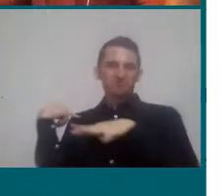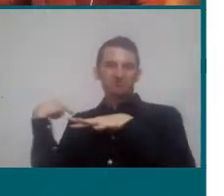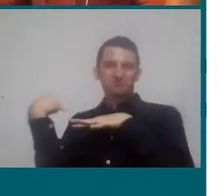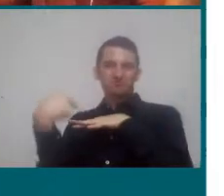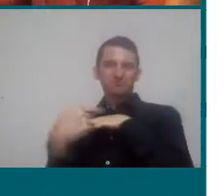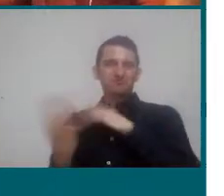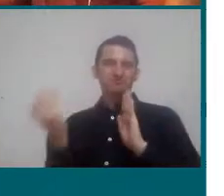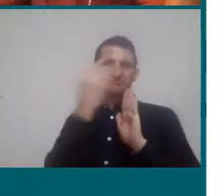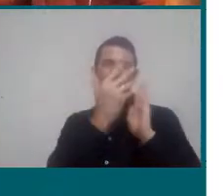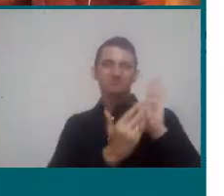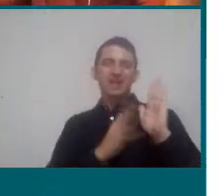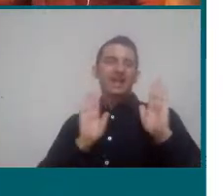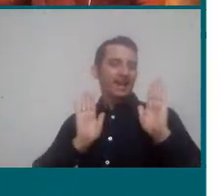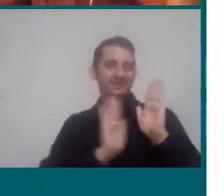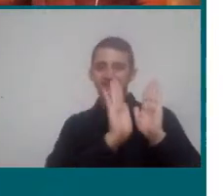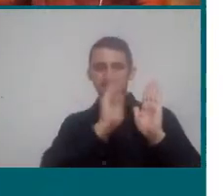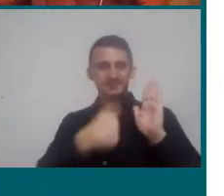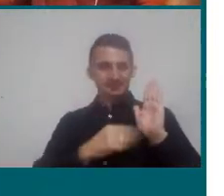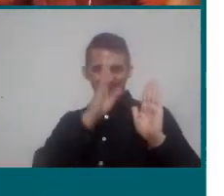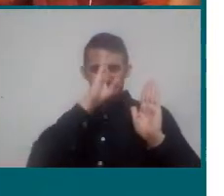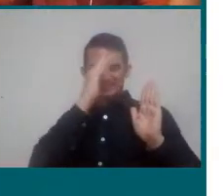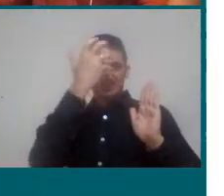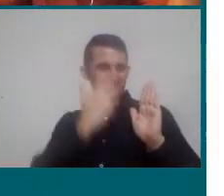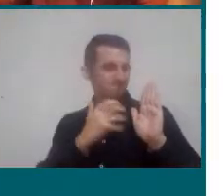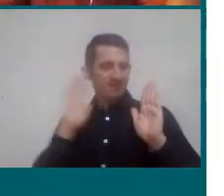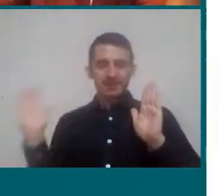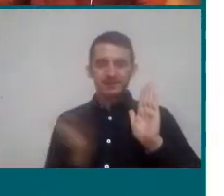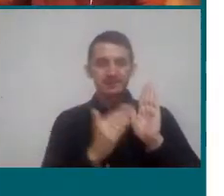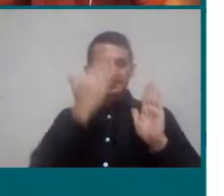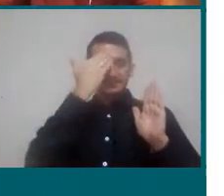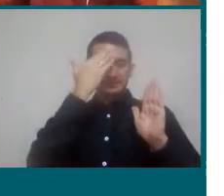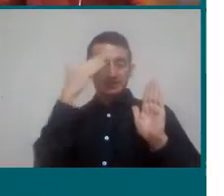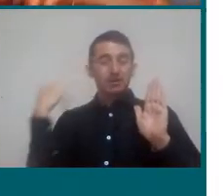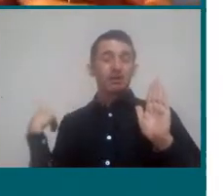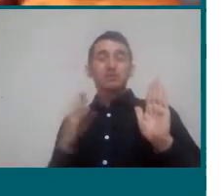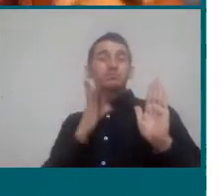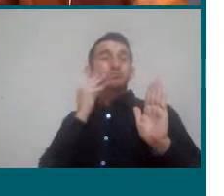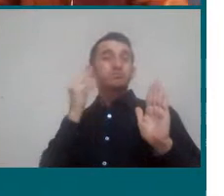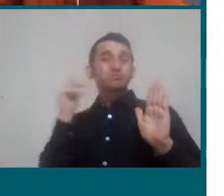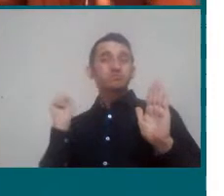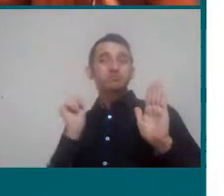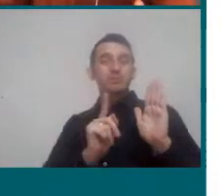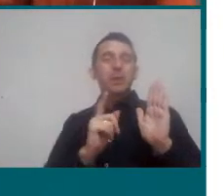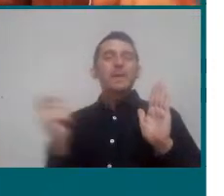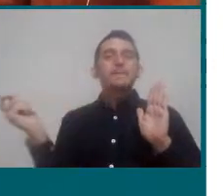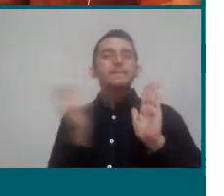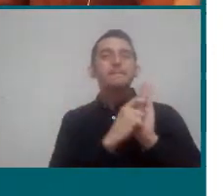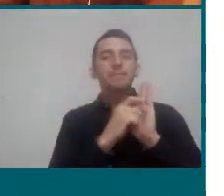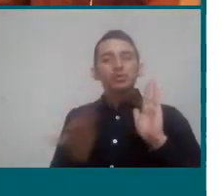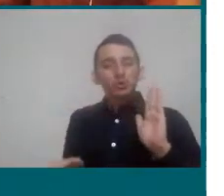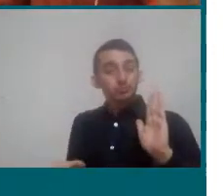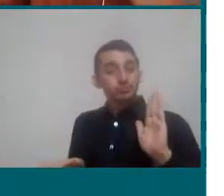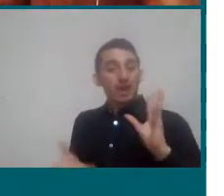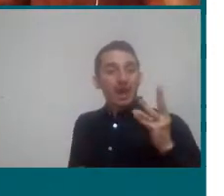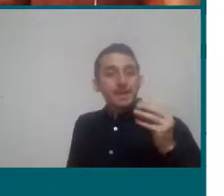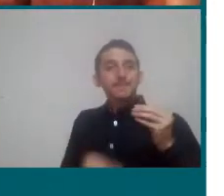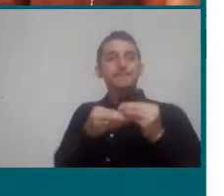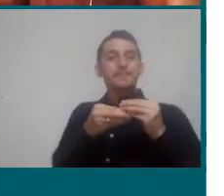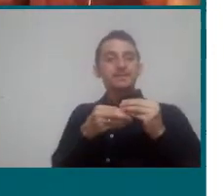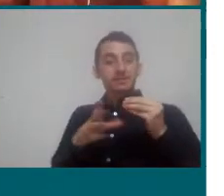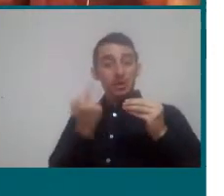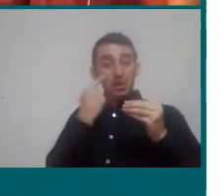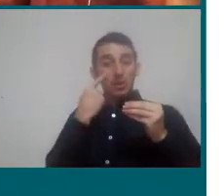trabajando la calificadora y la acreditativa, ¿verdad? Lo hemos hecho durante todo el tiempo. Con lo cual, lo único que había que incrementar o añadir, no